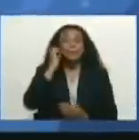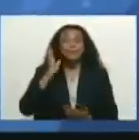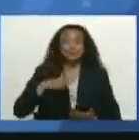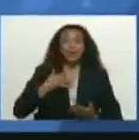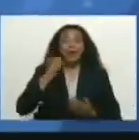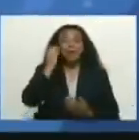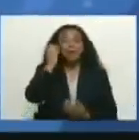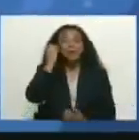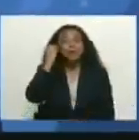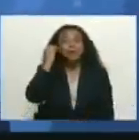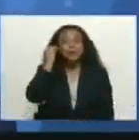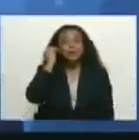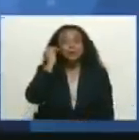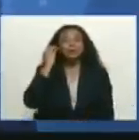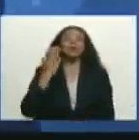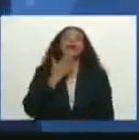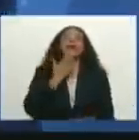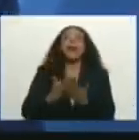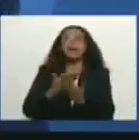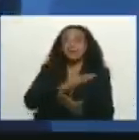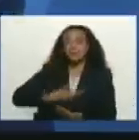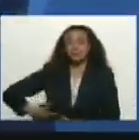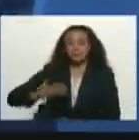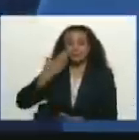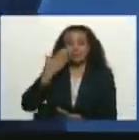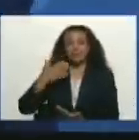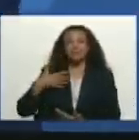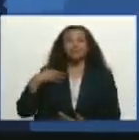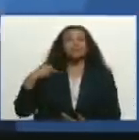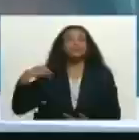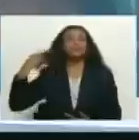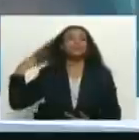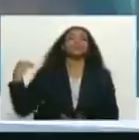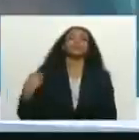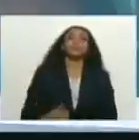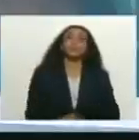y venezolanos de bien. Muchas gracias, señor presidente, por todo. Bueno.